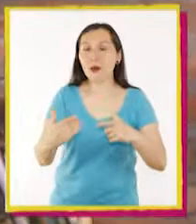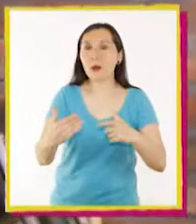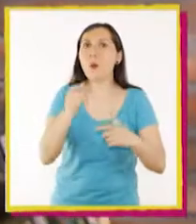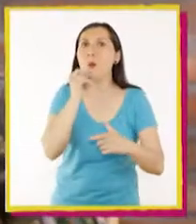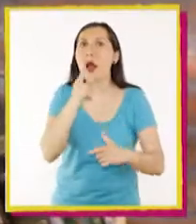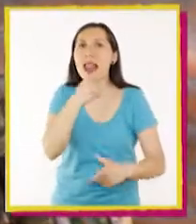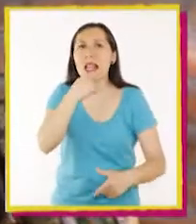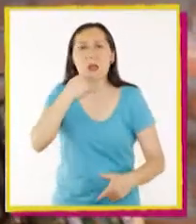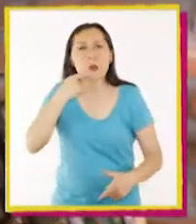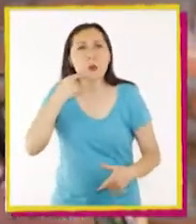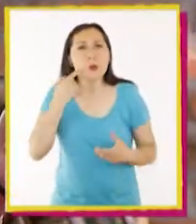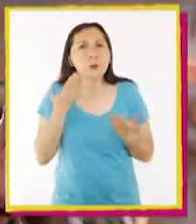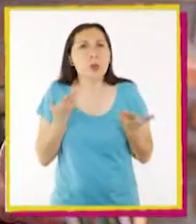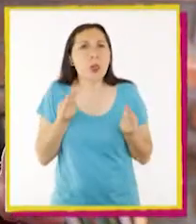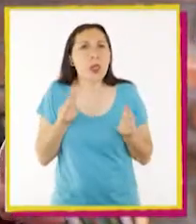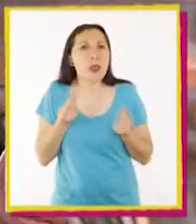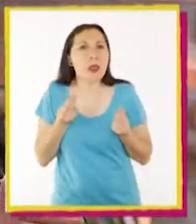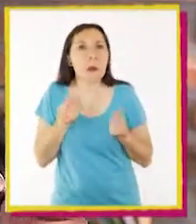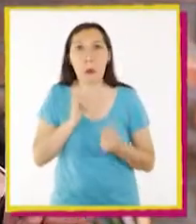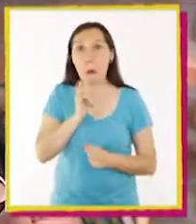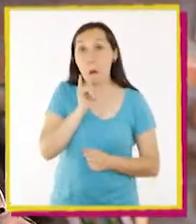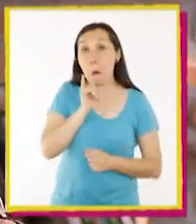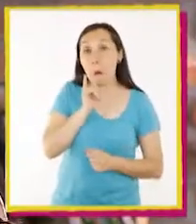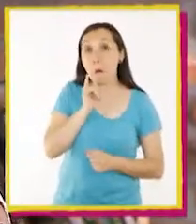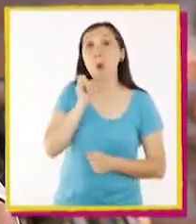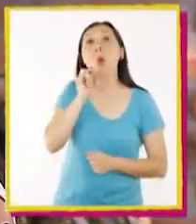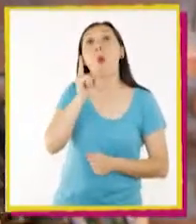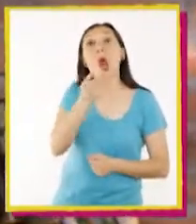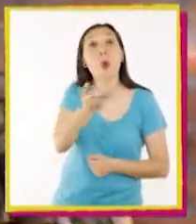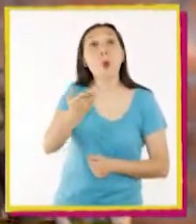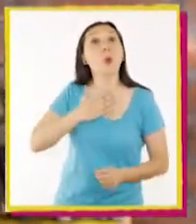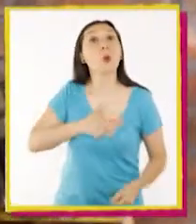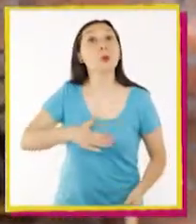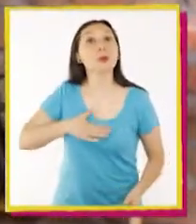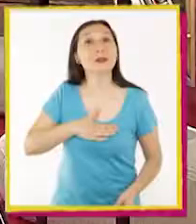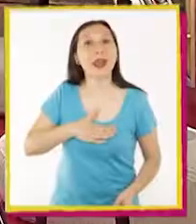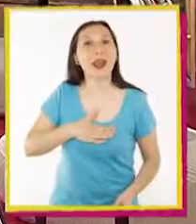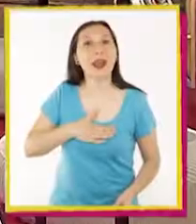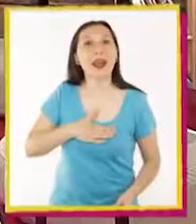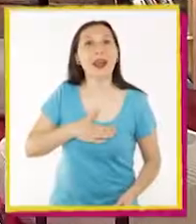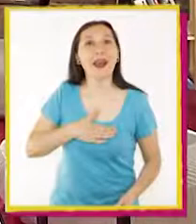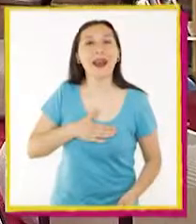¿De qué sabor? Ay, no sé. ¿Cuál les gusta a ustedes?